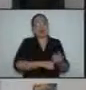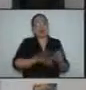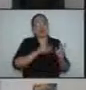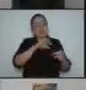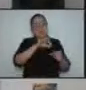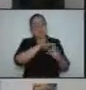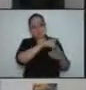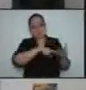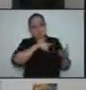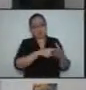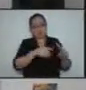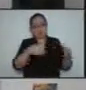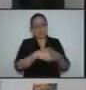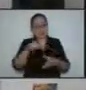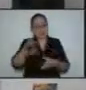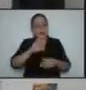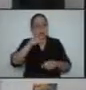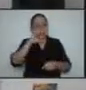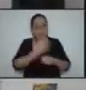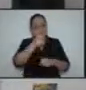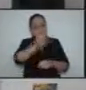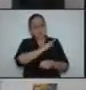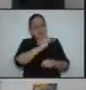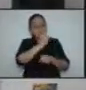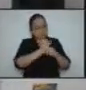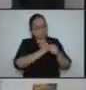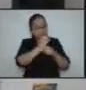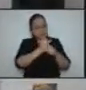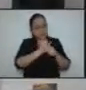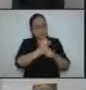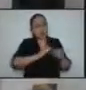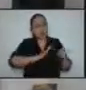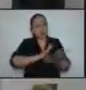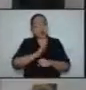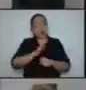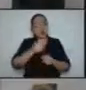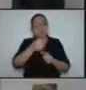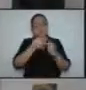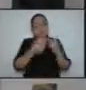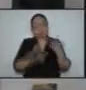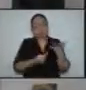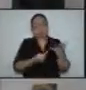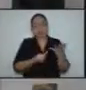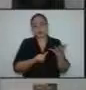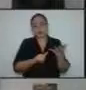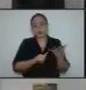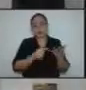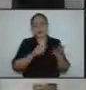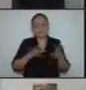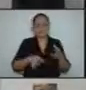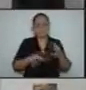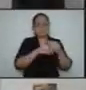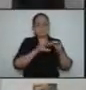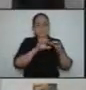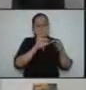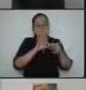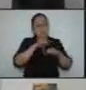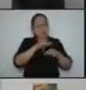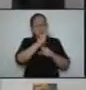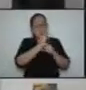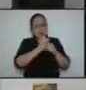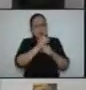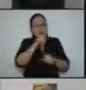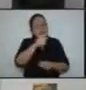uso de sus atribuciones lleve a cabo la sustanciación de una investigación si lo